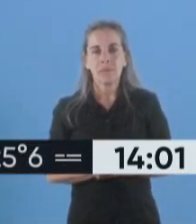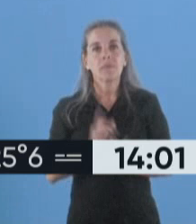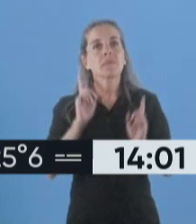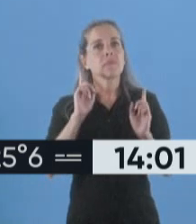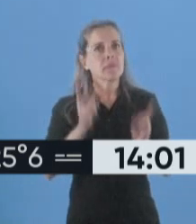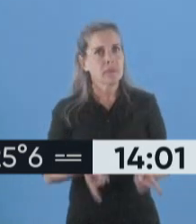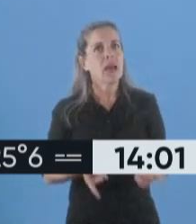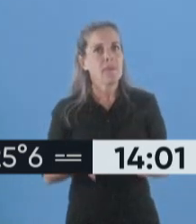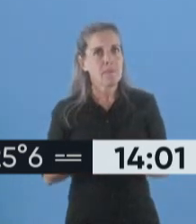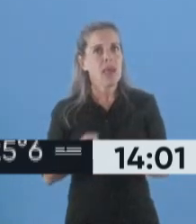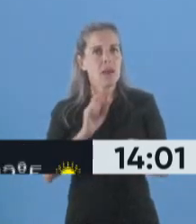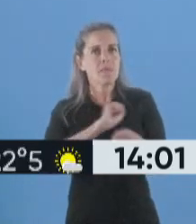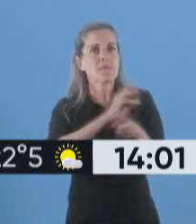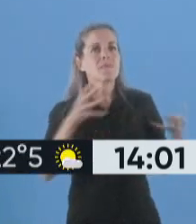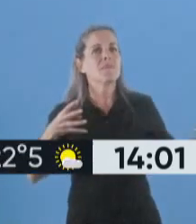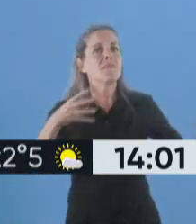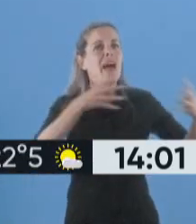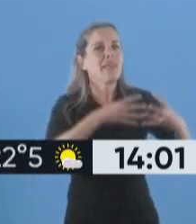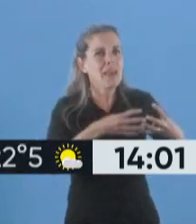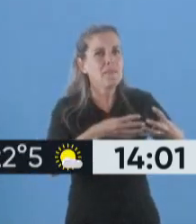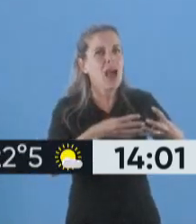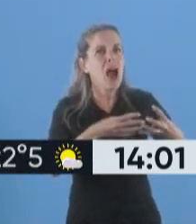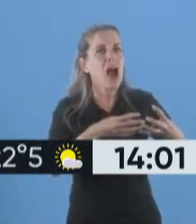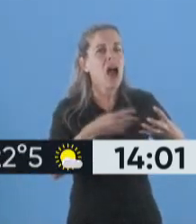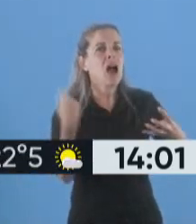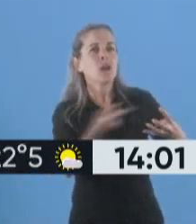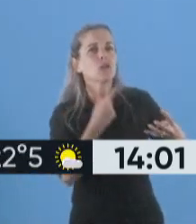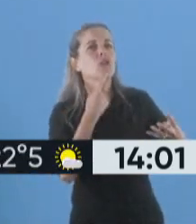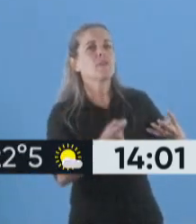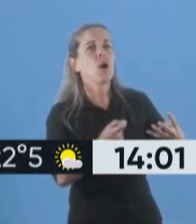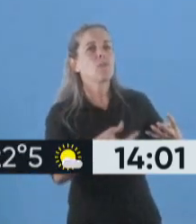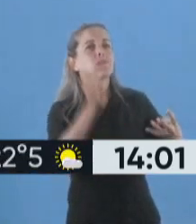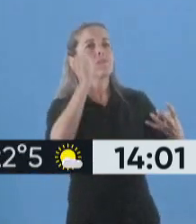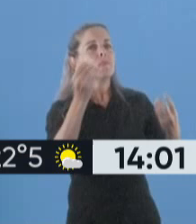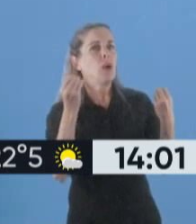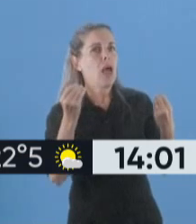también nos ha demostrado la pandemia de cuánto sirve el desarrollo científico-tecnológico y la educación